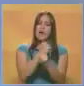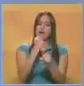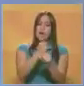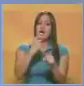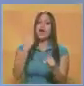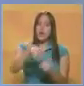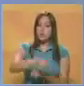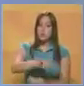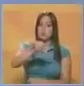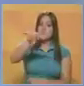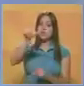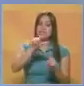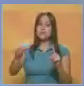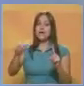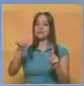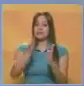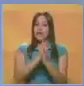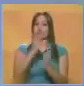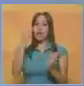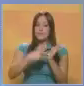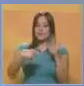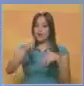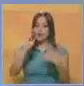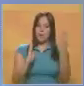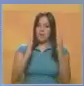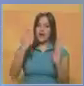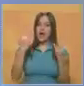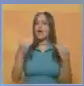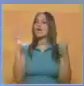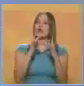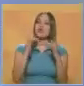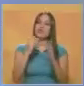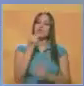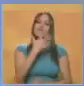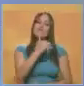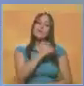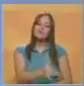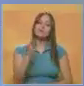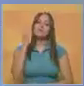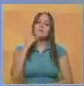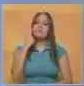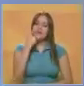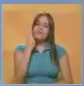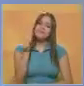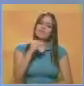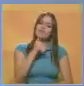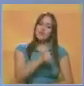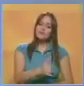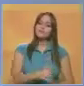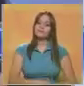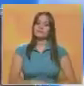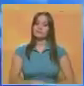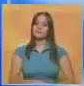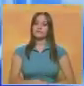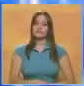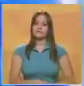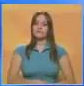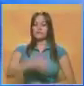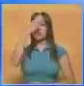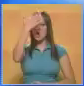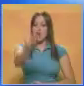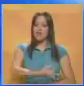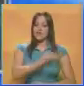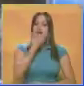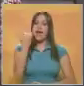aéreas respecto a la Semana Santa del 2011. Hacemos un contacto con nuestra compañera Milagros Zambrano para que nos amplíe. Adelante, Milagros. Hola, muy buenas